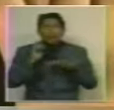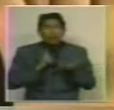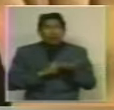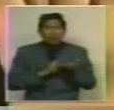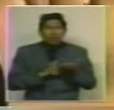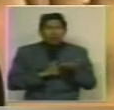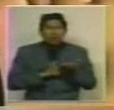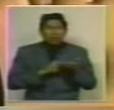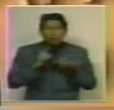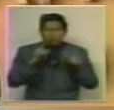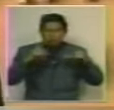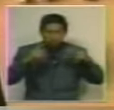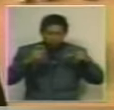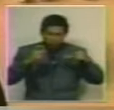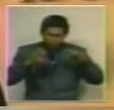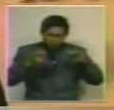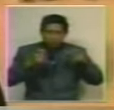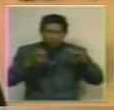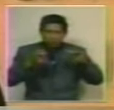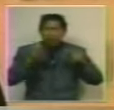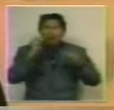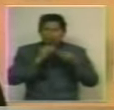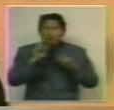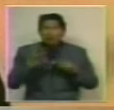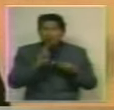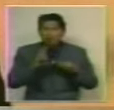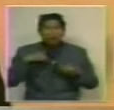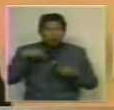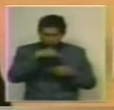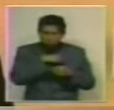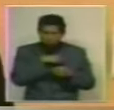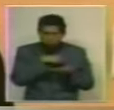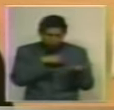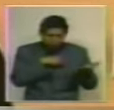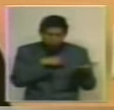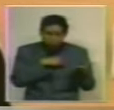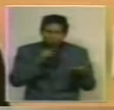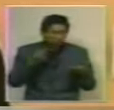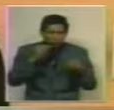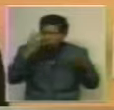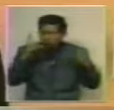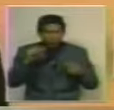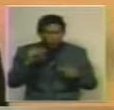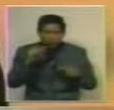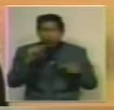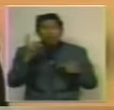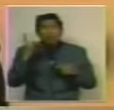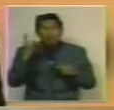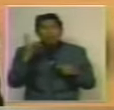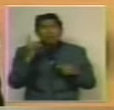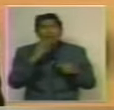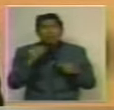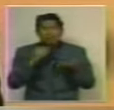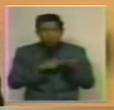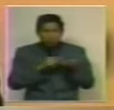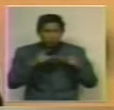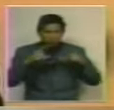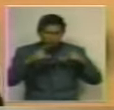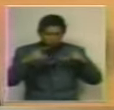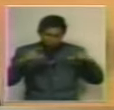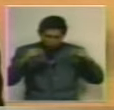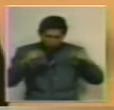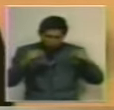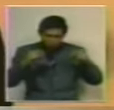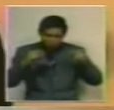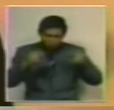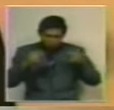un billete que es más utilizado que los otros. El billete de 20, por su tamaño,